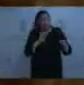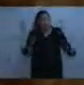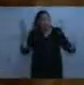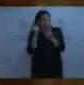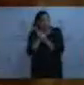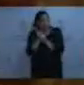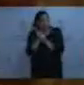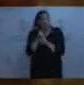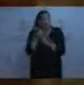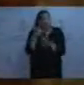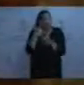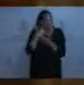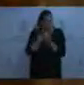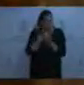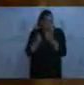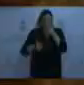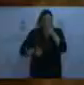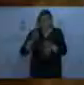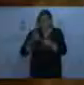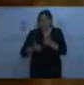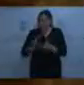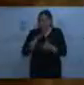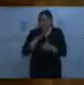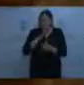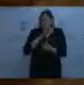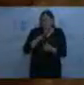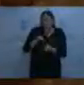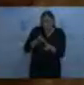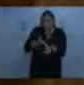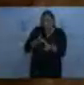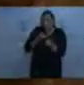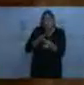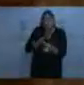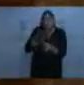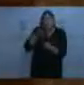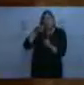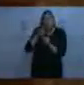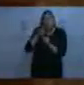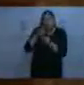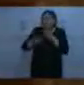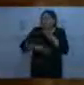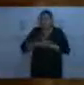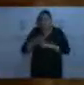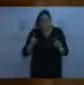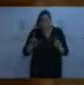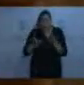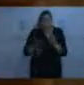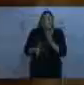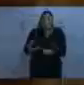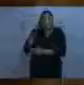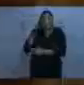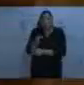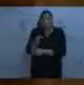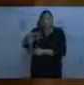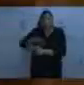de la reválida, dando razones para su no realización y poniendo